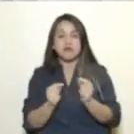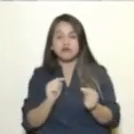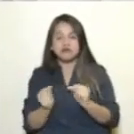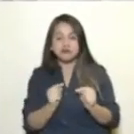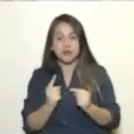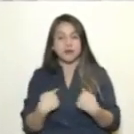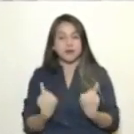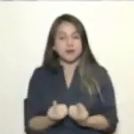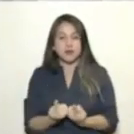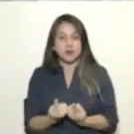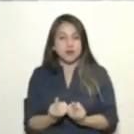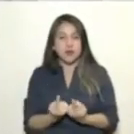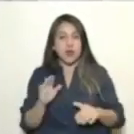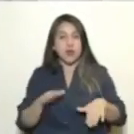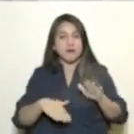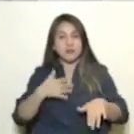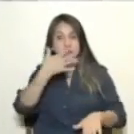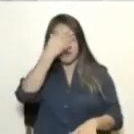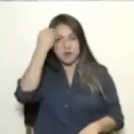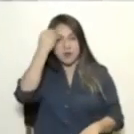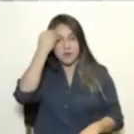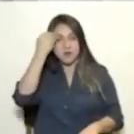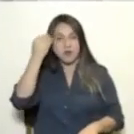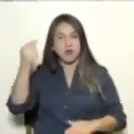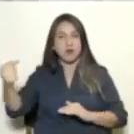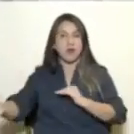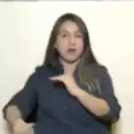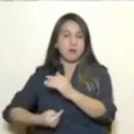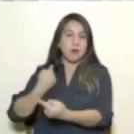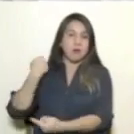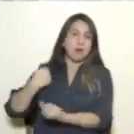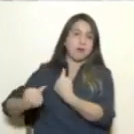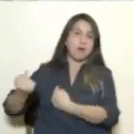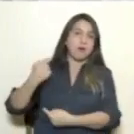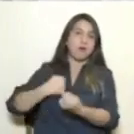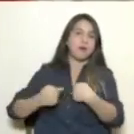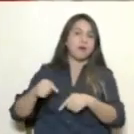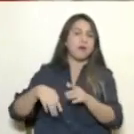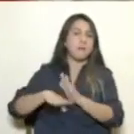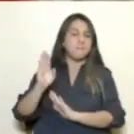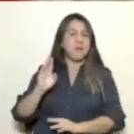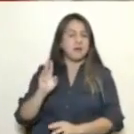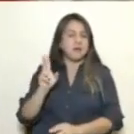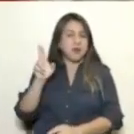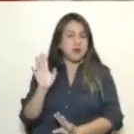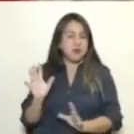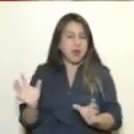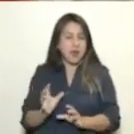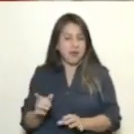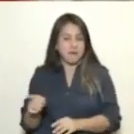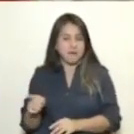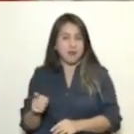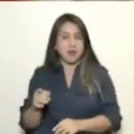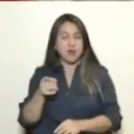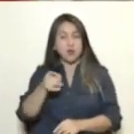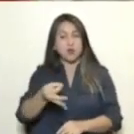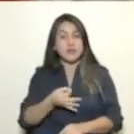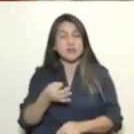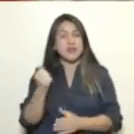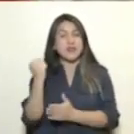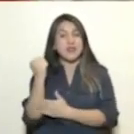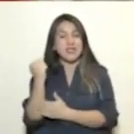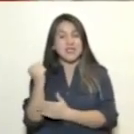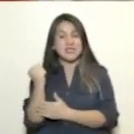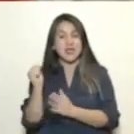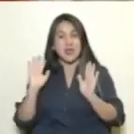nosotros, nos olvidamos lo que llega de afuera y lo que llega de afuera es mucho más grave. Usted dice que la derecha quedó de alguna manera atrapada